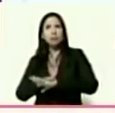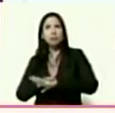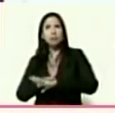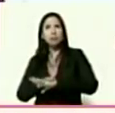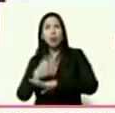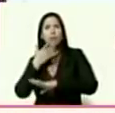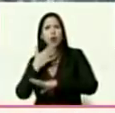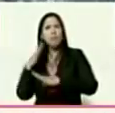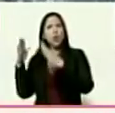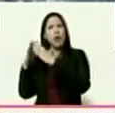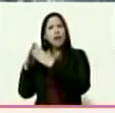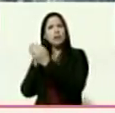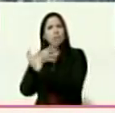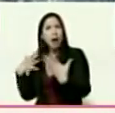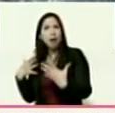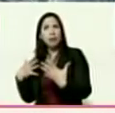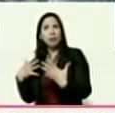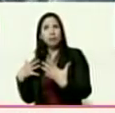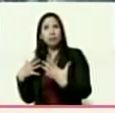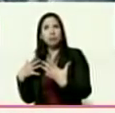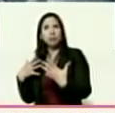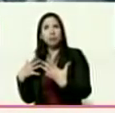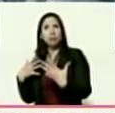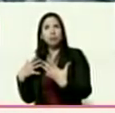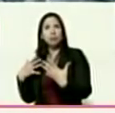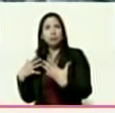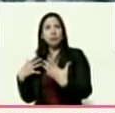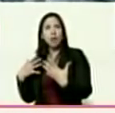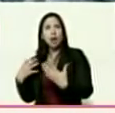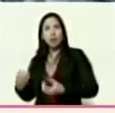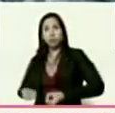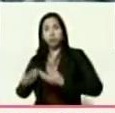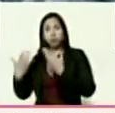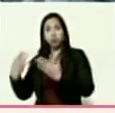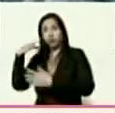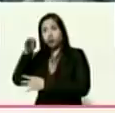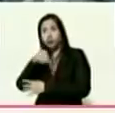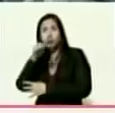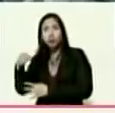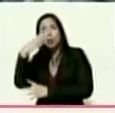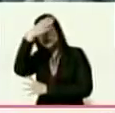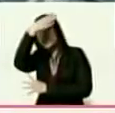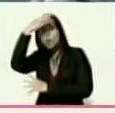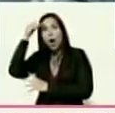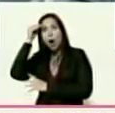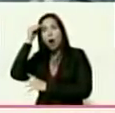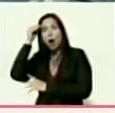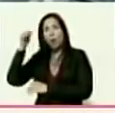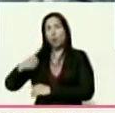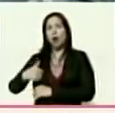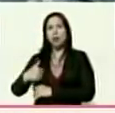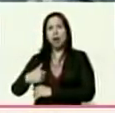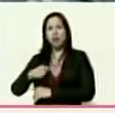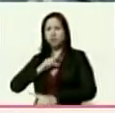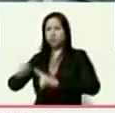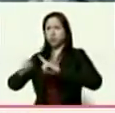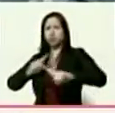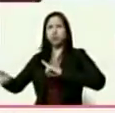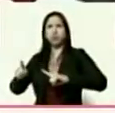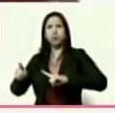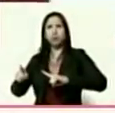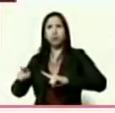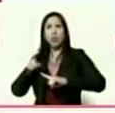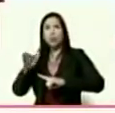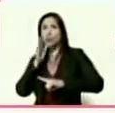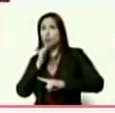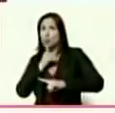la Casa Blanca a recibir las bendiciones de Donald Trump o del que esté allí, les da órdenes así. Así no le dio la